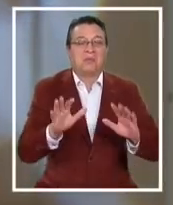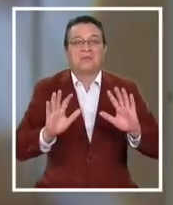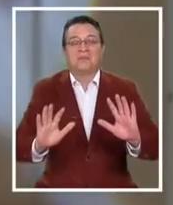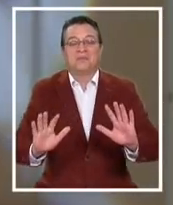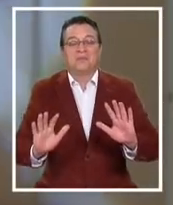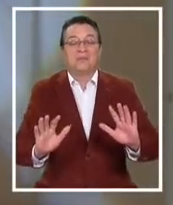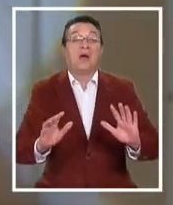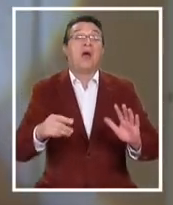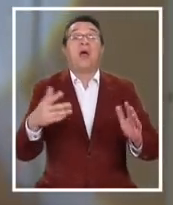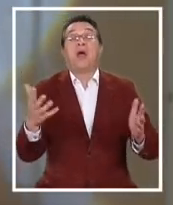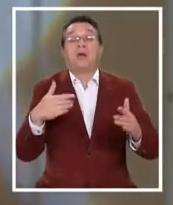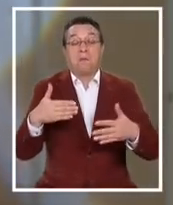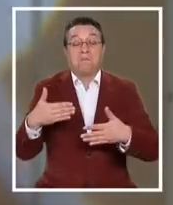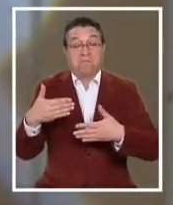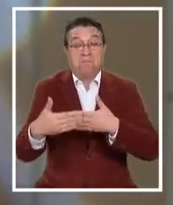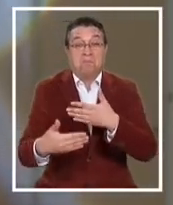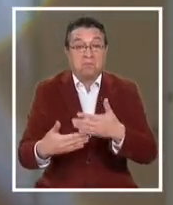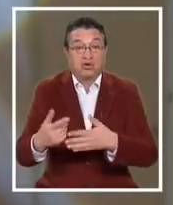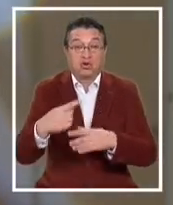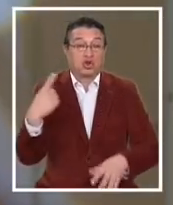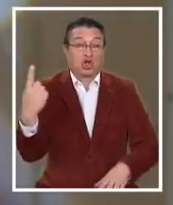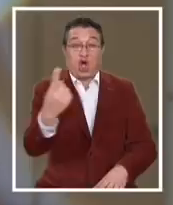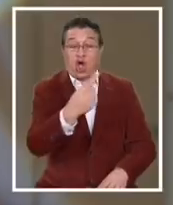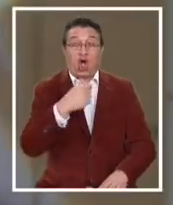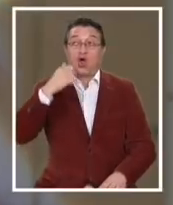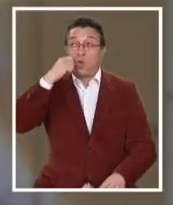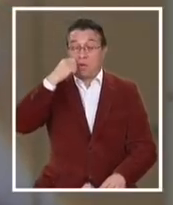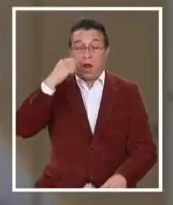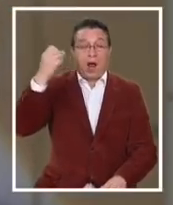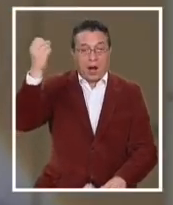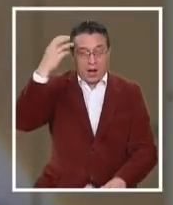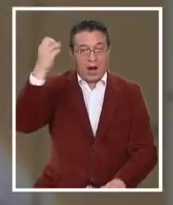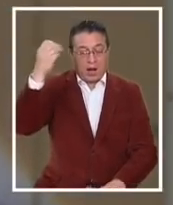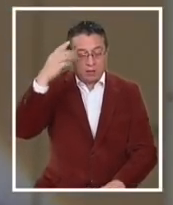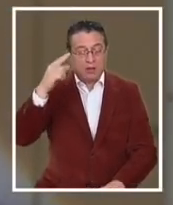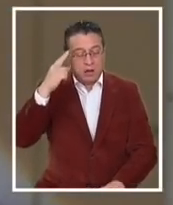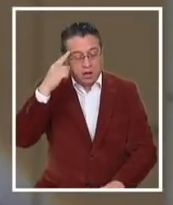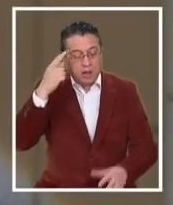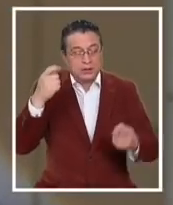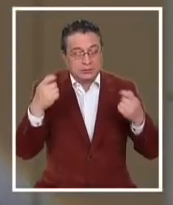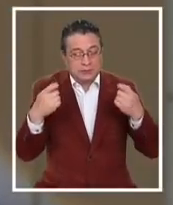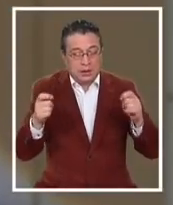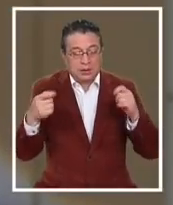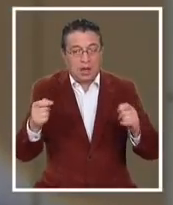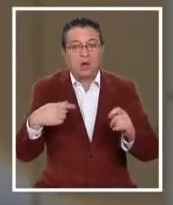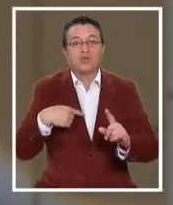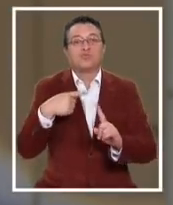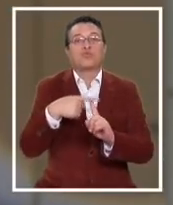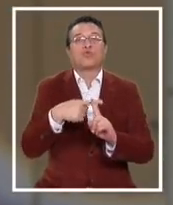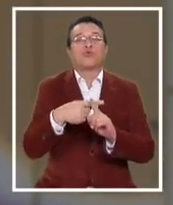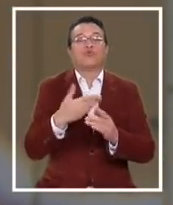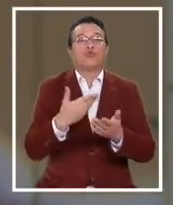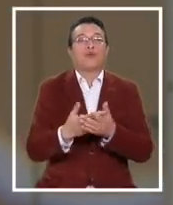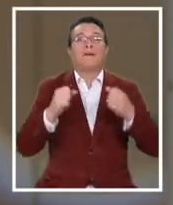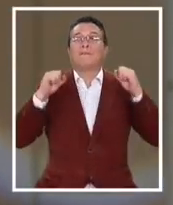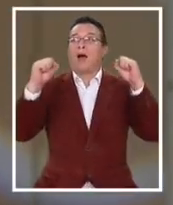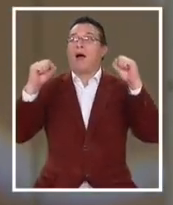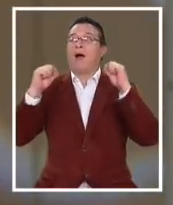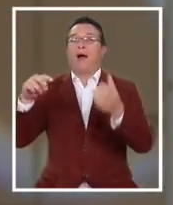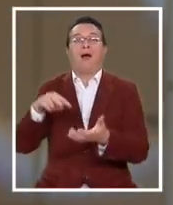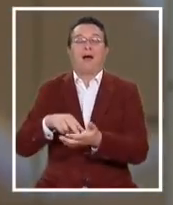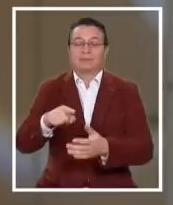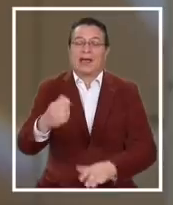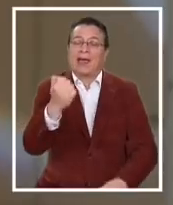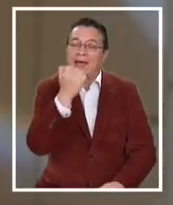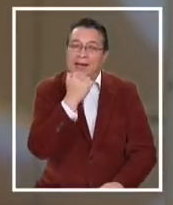donde de un proceso del cual toda la humanidad está aprendiendo, tratar de sacar ventajas y celebrar antes de tiempo es un